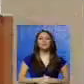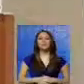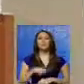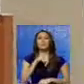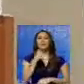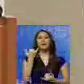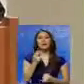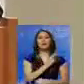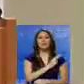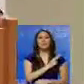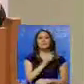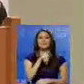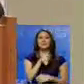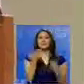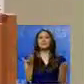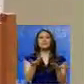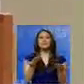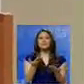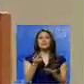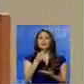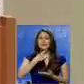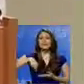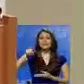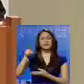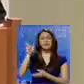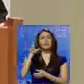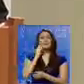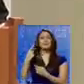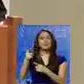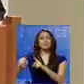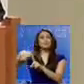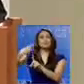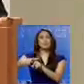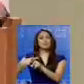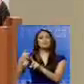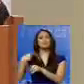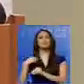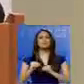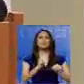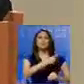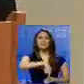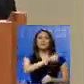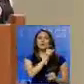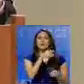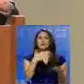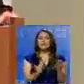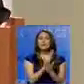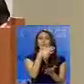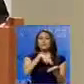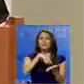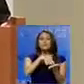educación superior en donde la academia, la universidad, se constituye un espacio no solo únicamente de transmisión